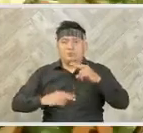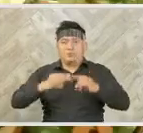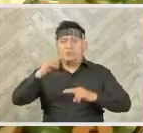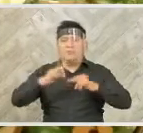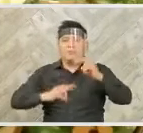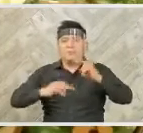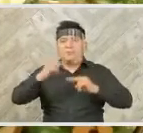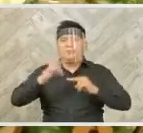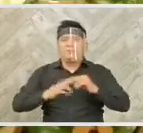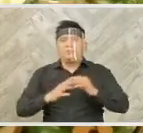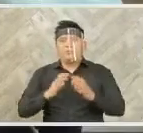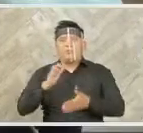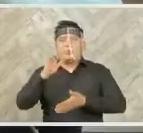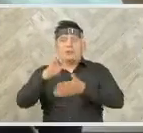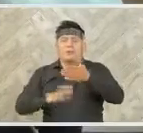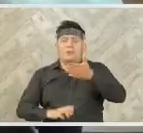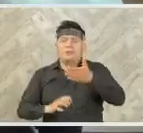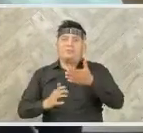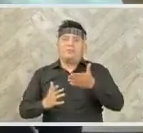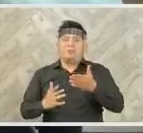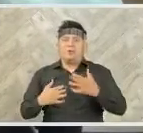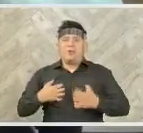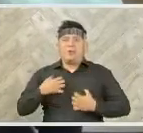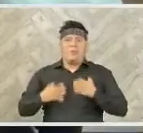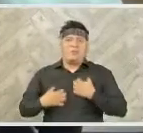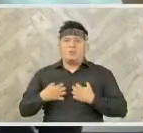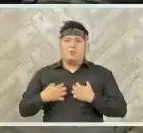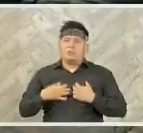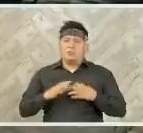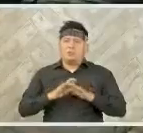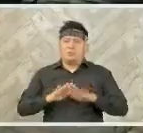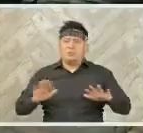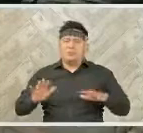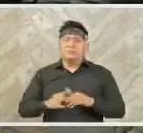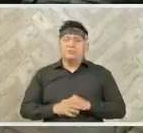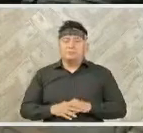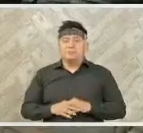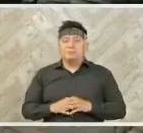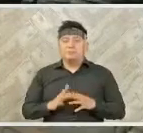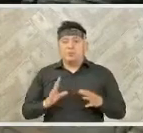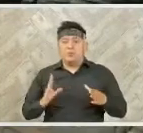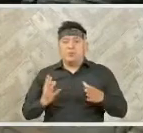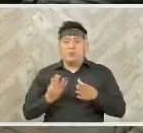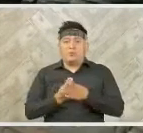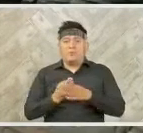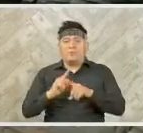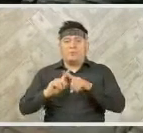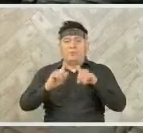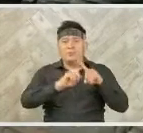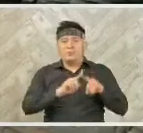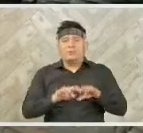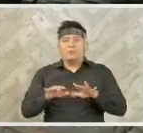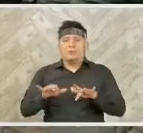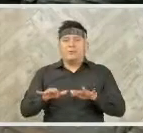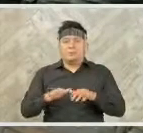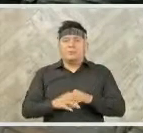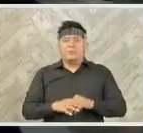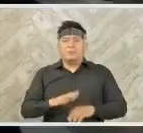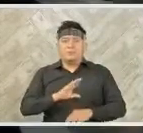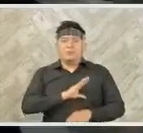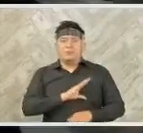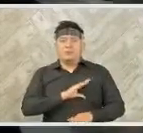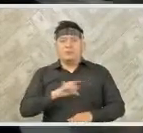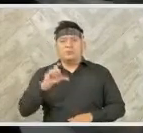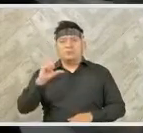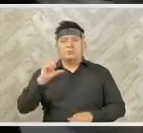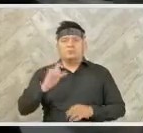de eliminación de zonas de miedo. Luego, la intervención integral por parte de las diferentes secretarías de la Alcaldía de San